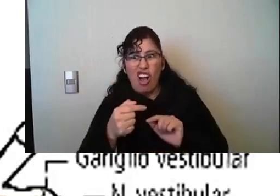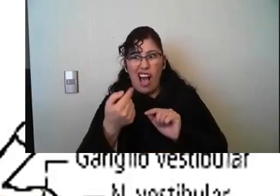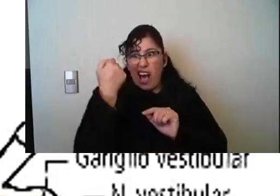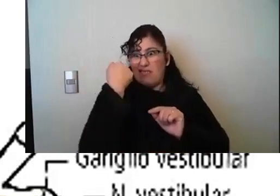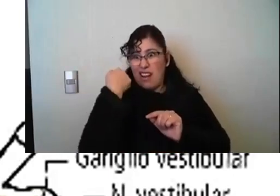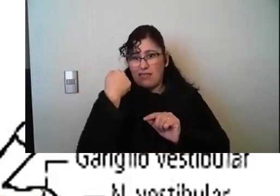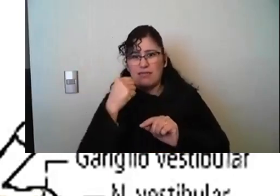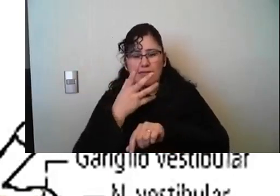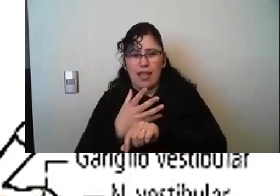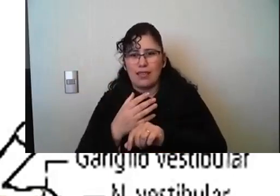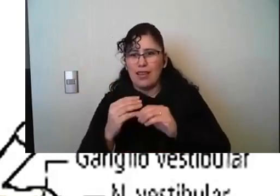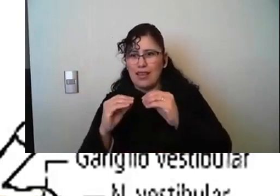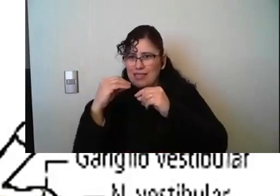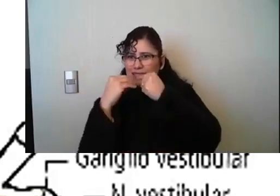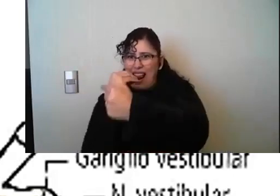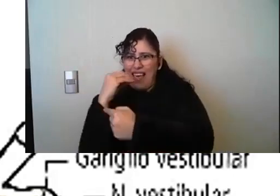el cerebelo.